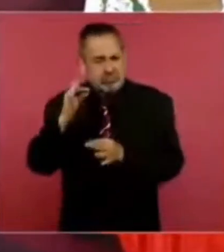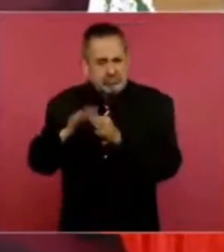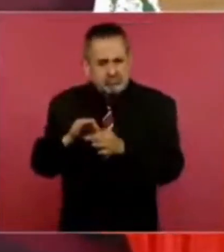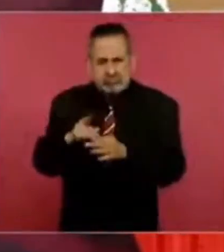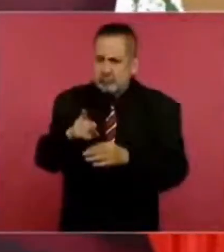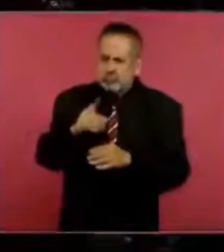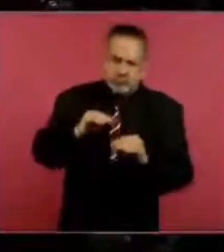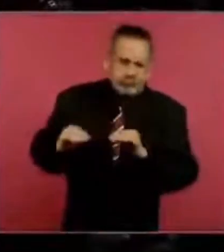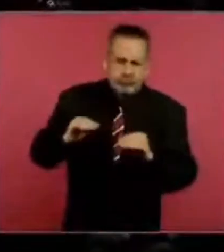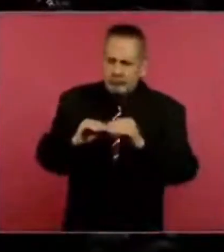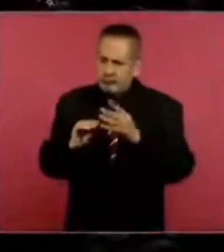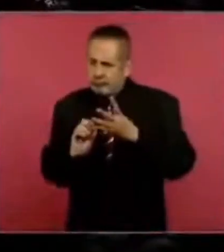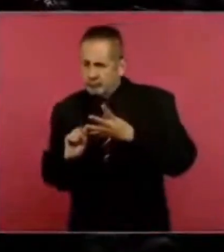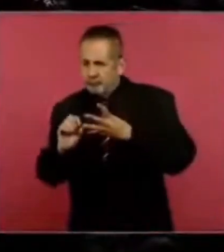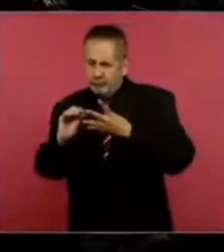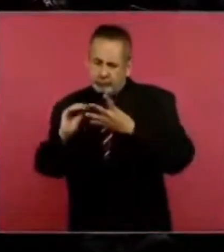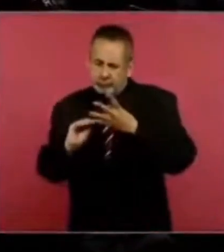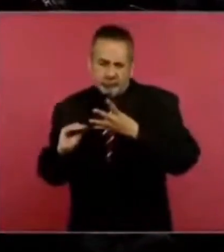de la movilidad social.